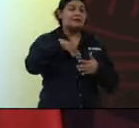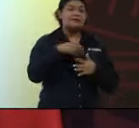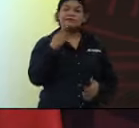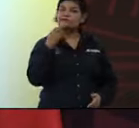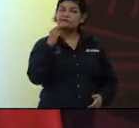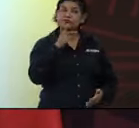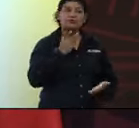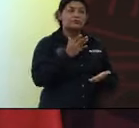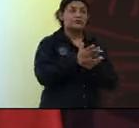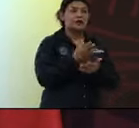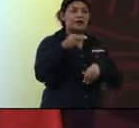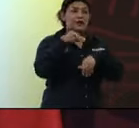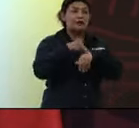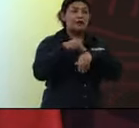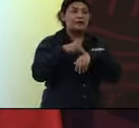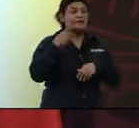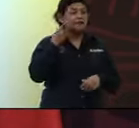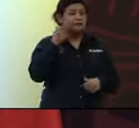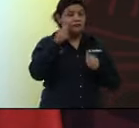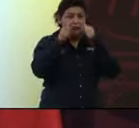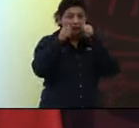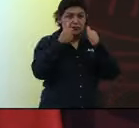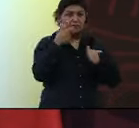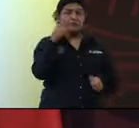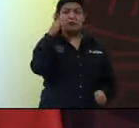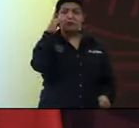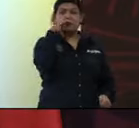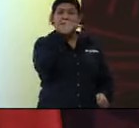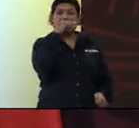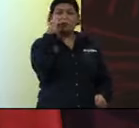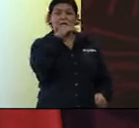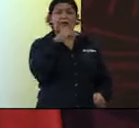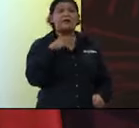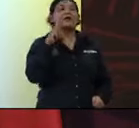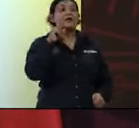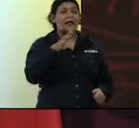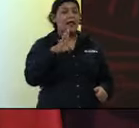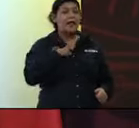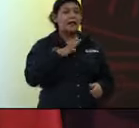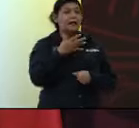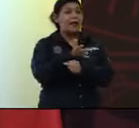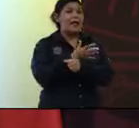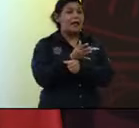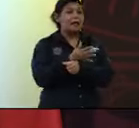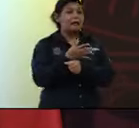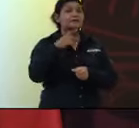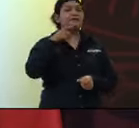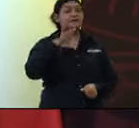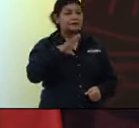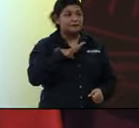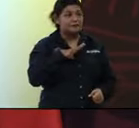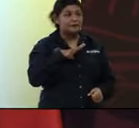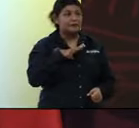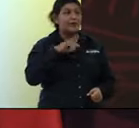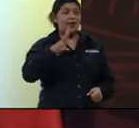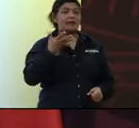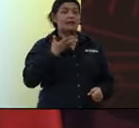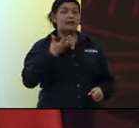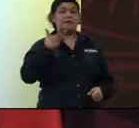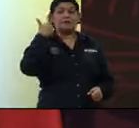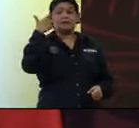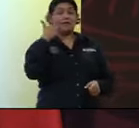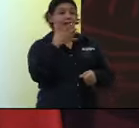con nosotros y los vamos a atender sin costo alguno. También tenemos el servicio de ambulancias. Recuerden ustedes que contamos con